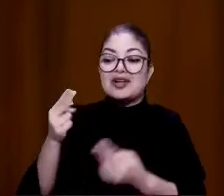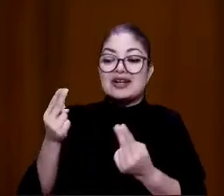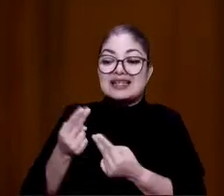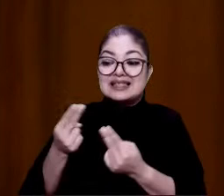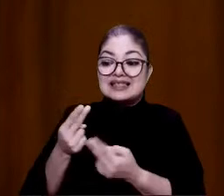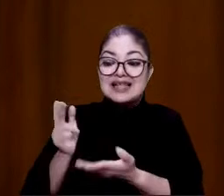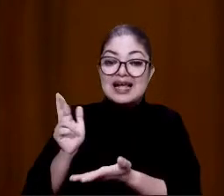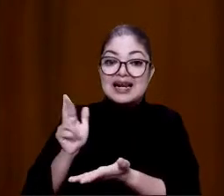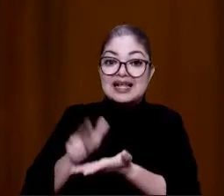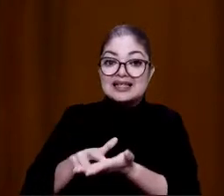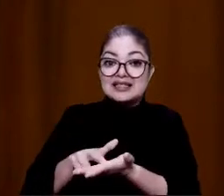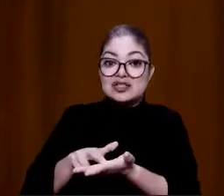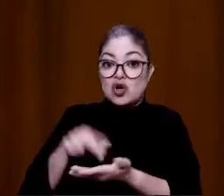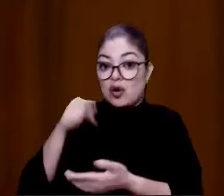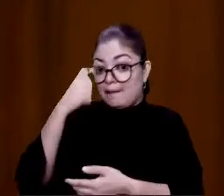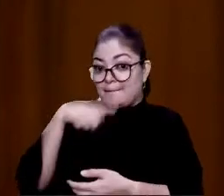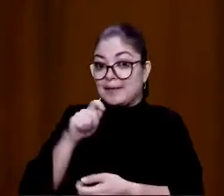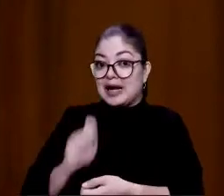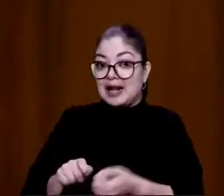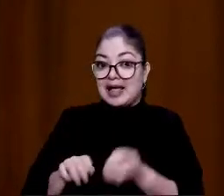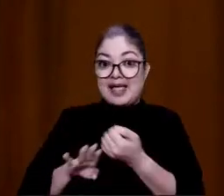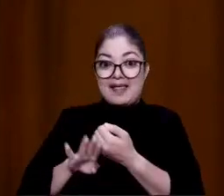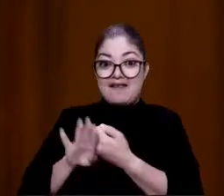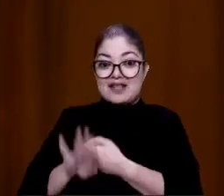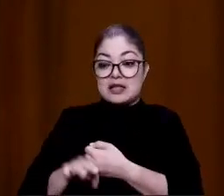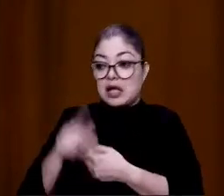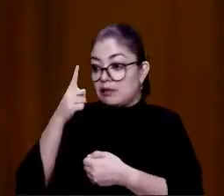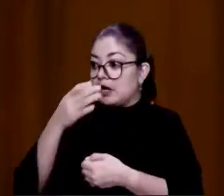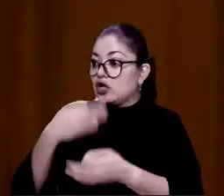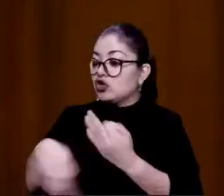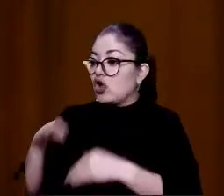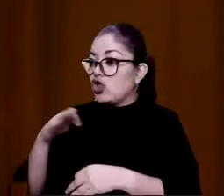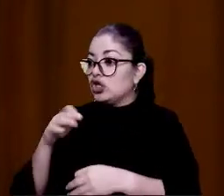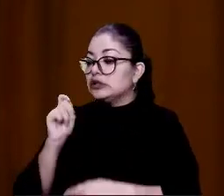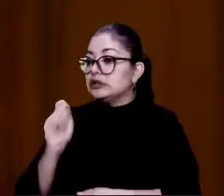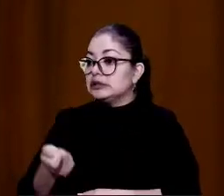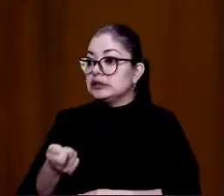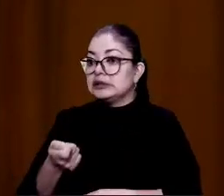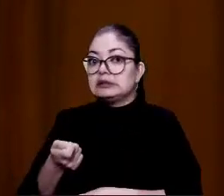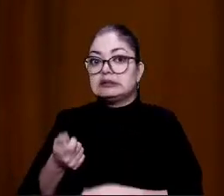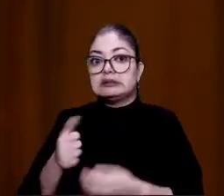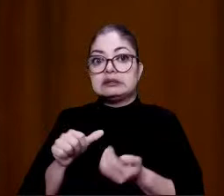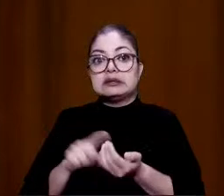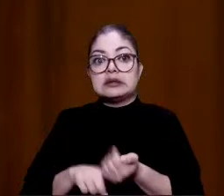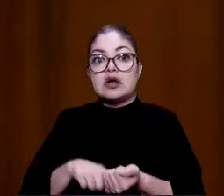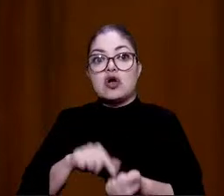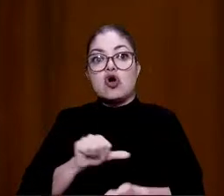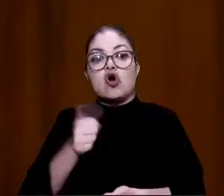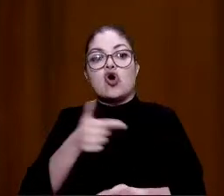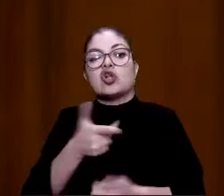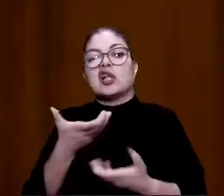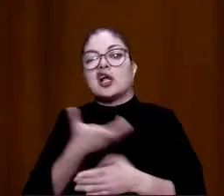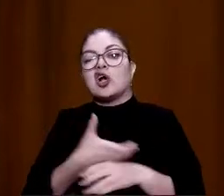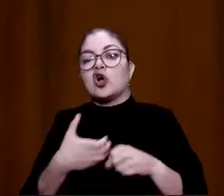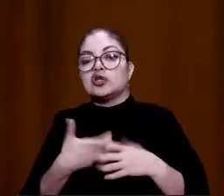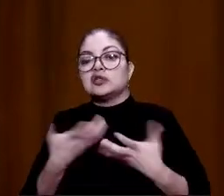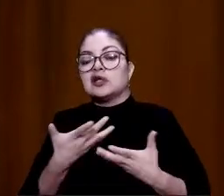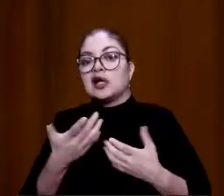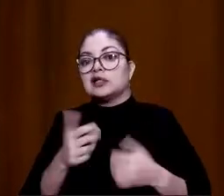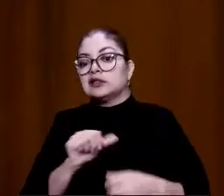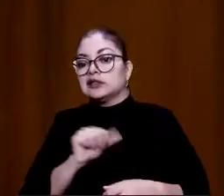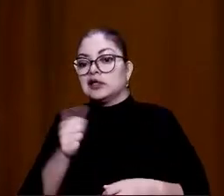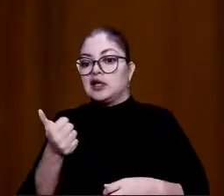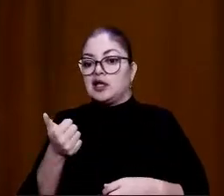que también la situación que nos han mencionado de que se presta para otro tipo de actividades.